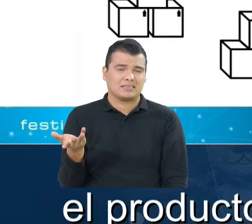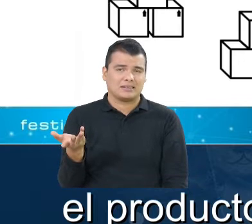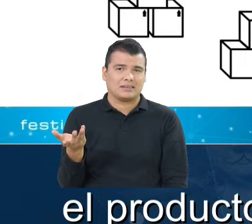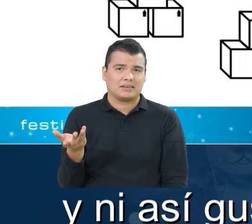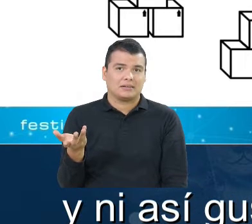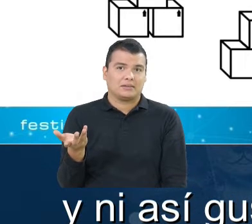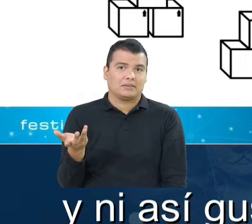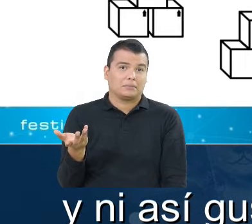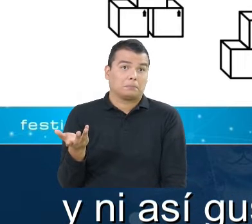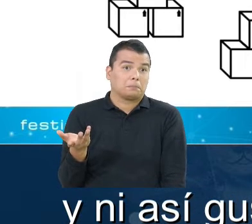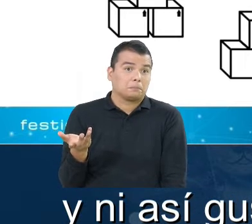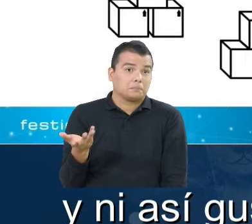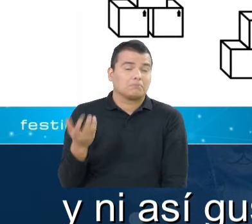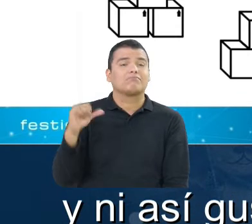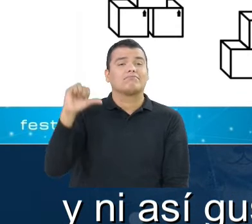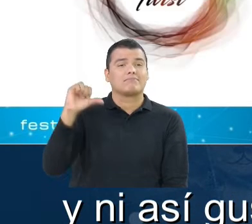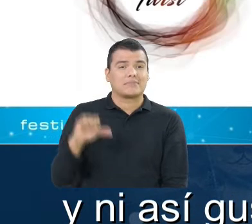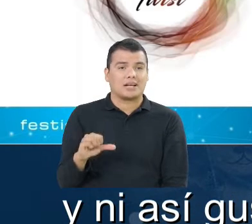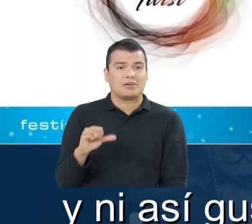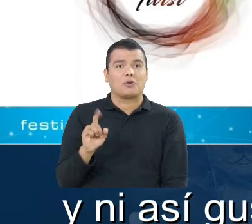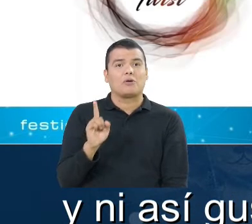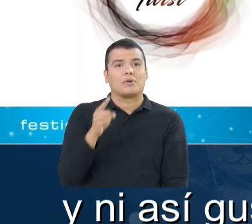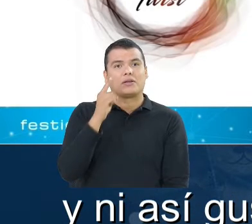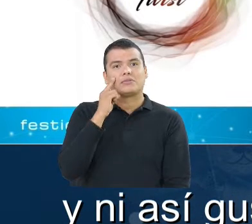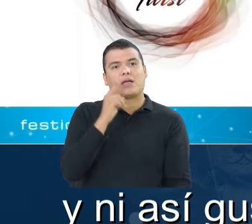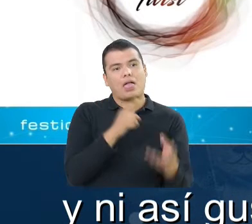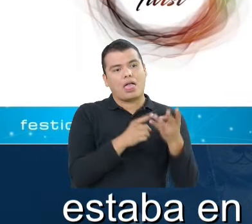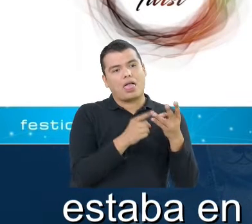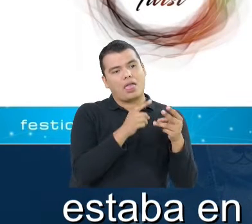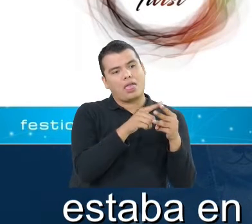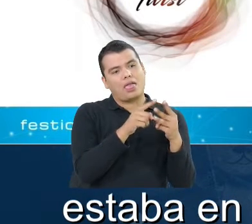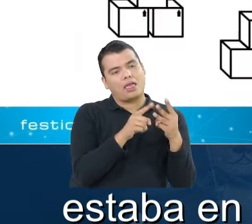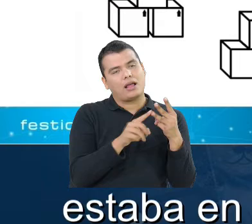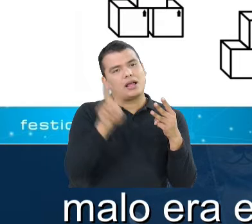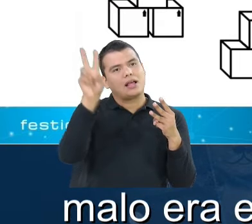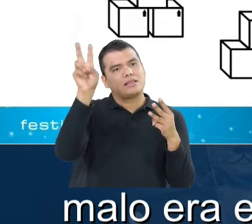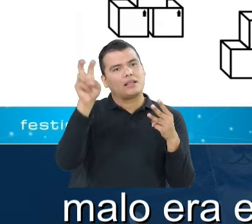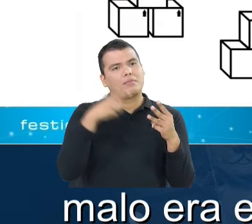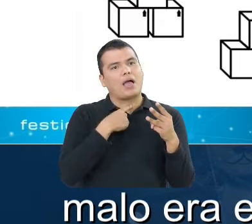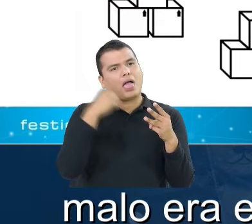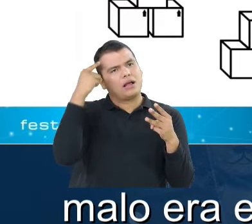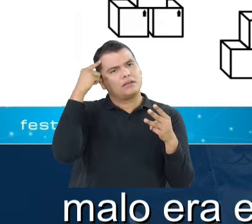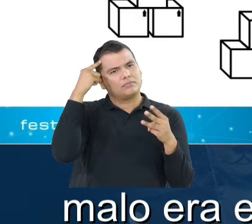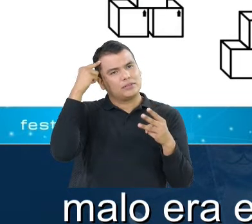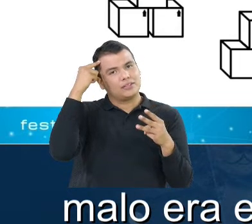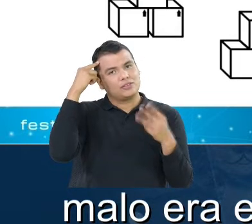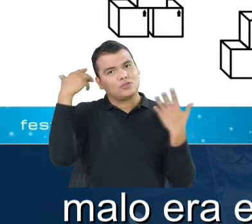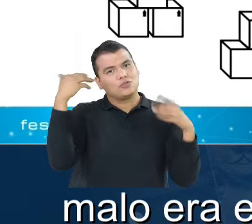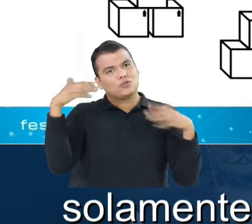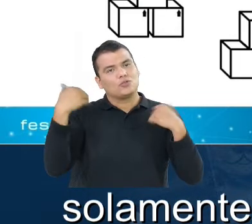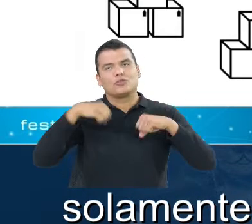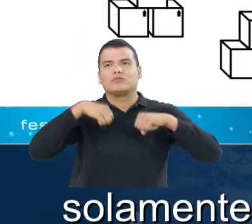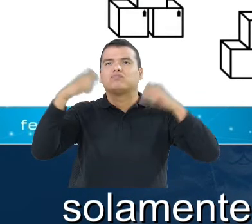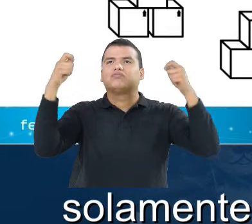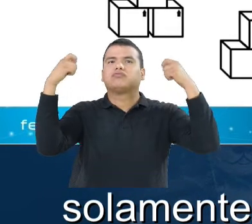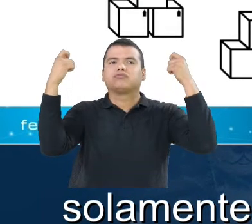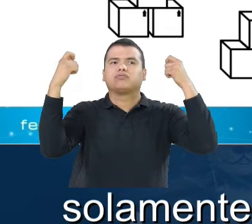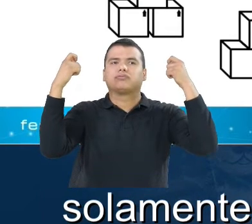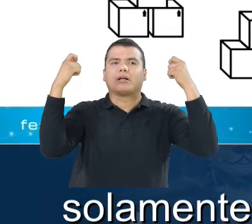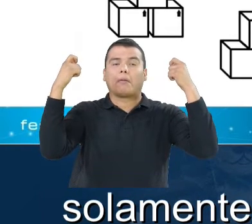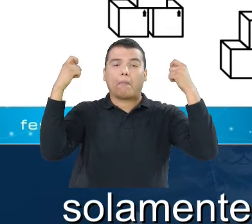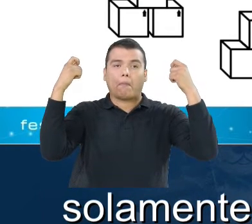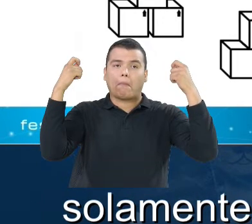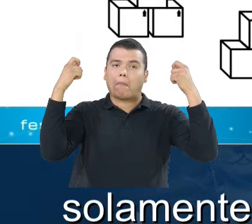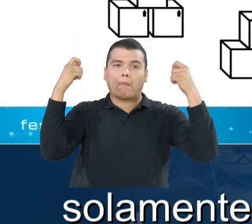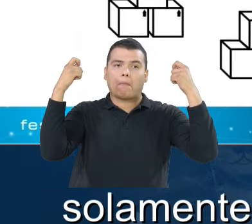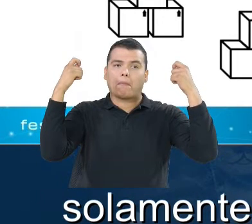de malo era el producto. Pero basado solamente en estos tres criterios que eran los que yo tenía, pensé que iba a ser genial y que iba a ser una